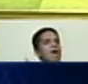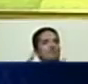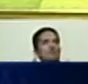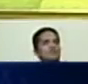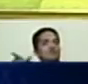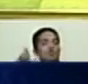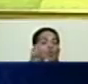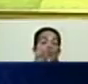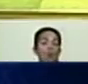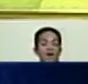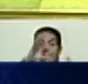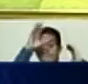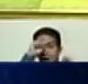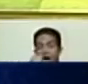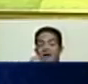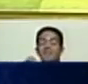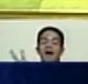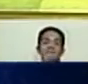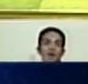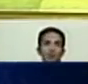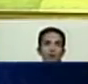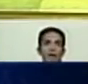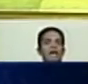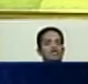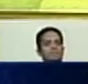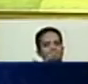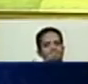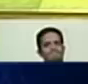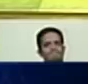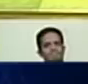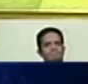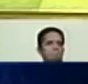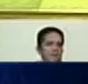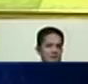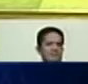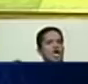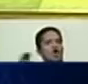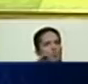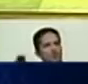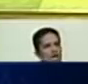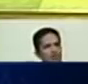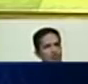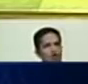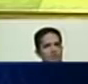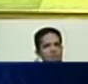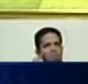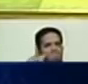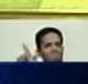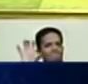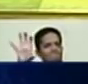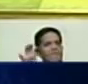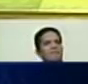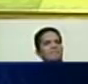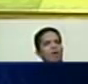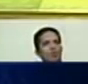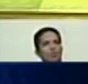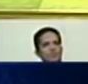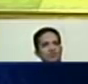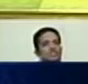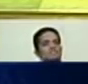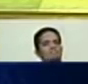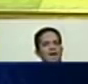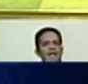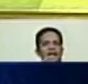resguardar nuestros intereses, para mantener abierto un canal de comunicación y de diálogo con los Estados Unidos y para elementos